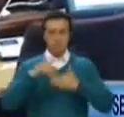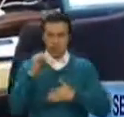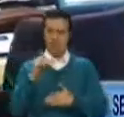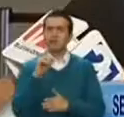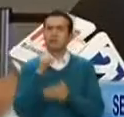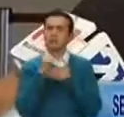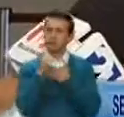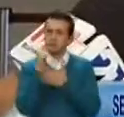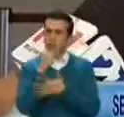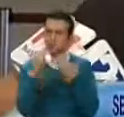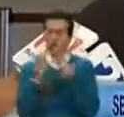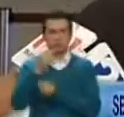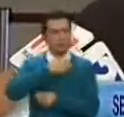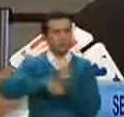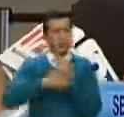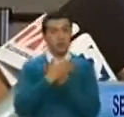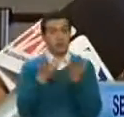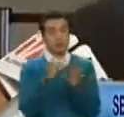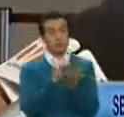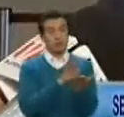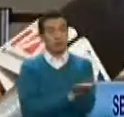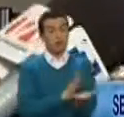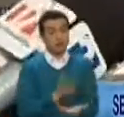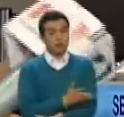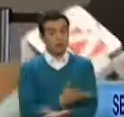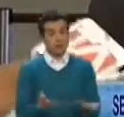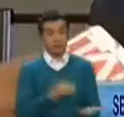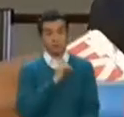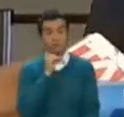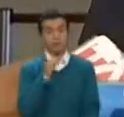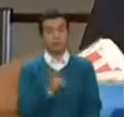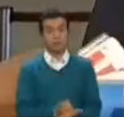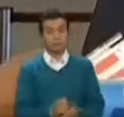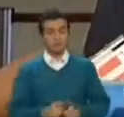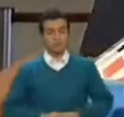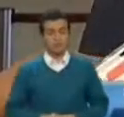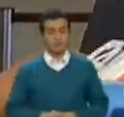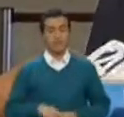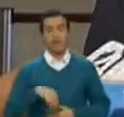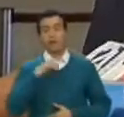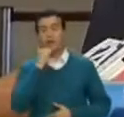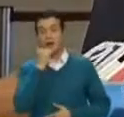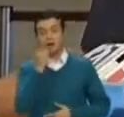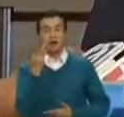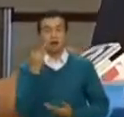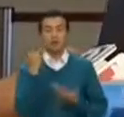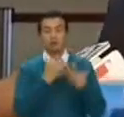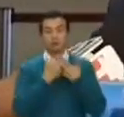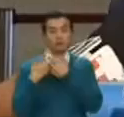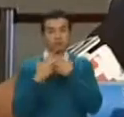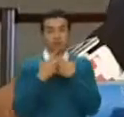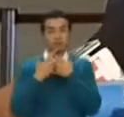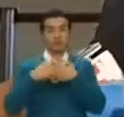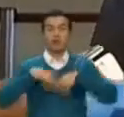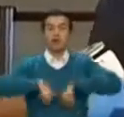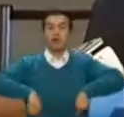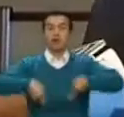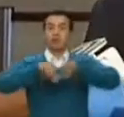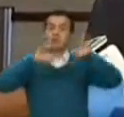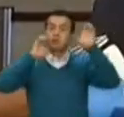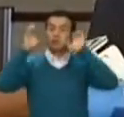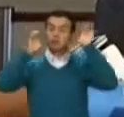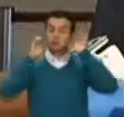promover inversiones. Este proyecto de ninguna forma puede tener o tiene relación con las áreas estratégicas. Las